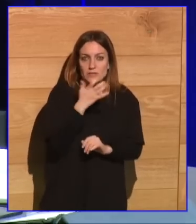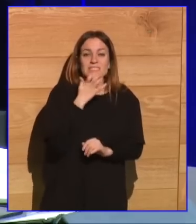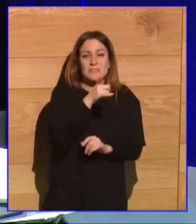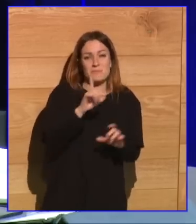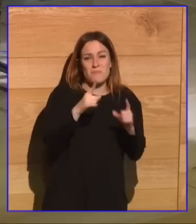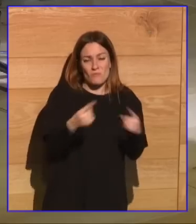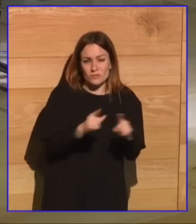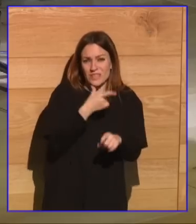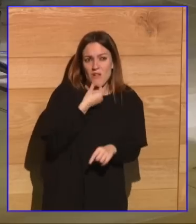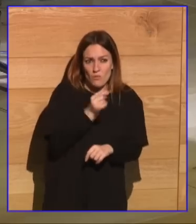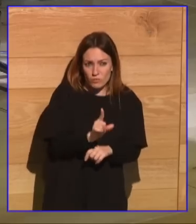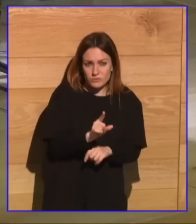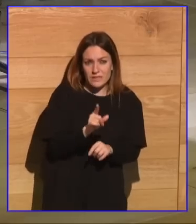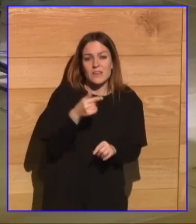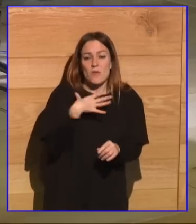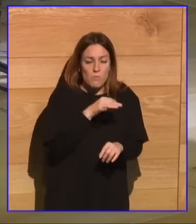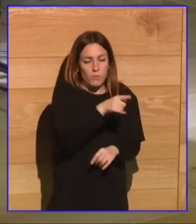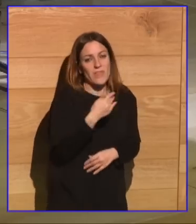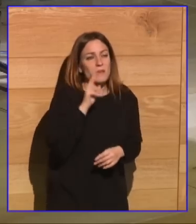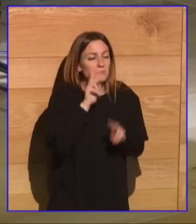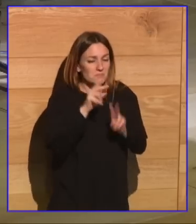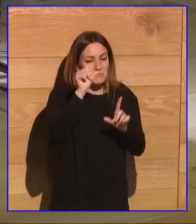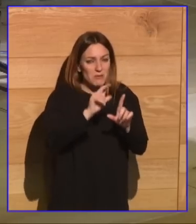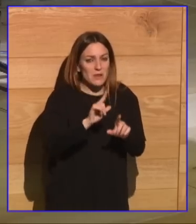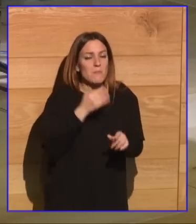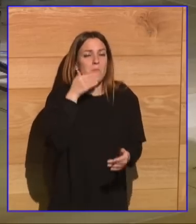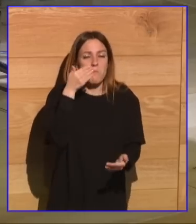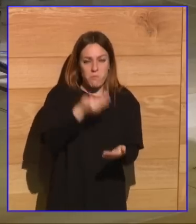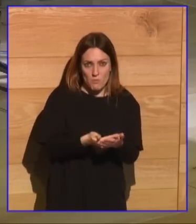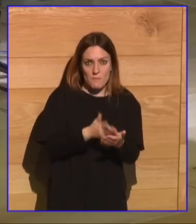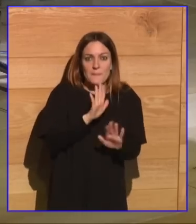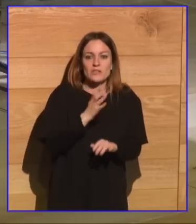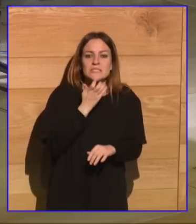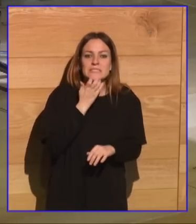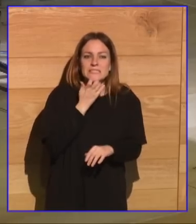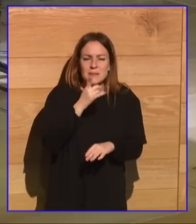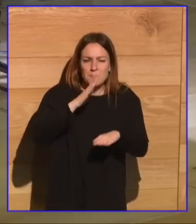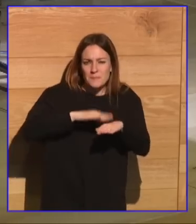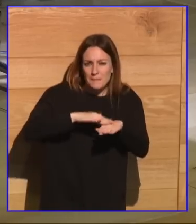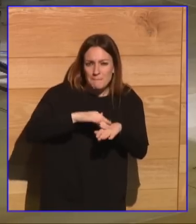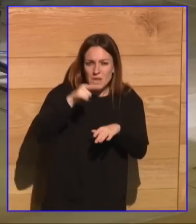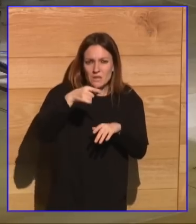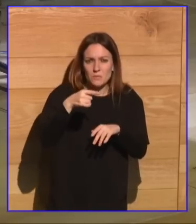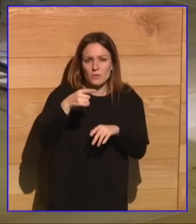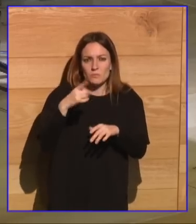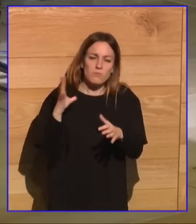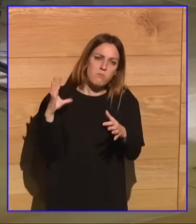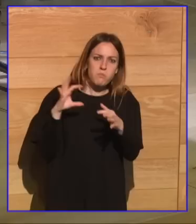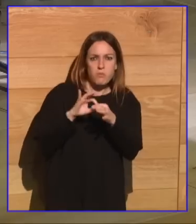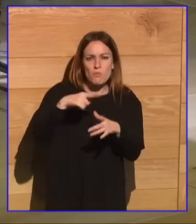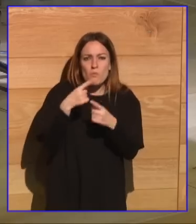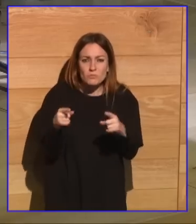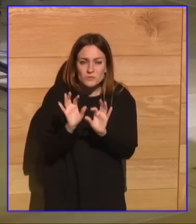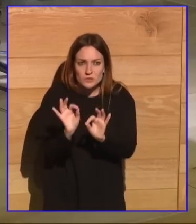o no, pues imagino que te aburrirás Claro, y ya te está, aburre y te vas a la muchísimo, siguiente. claro. Pero si tienes un mínimo, si estás mínimamente sintonizado con